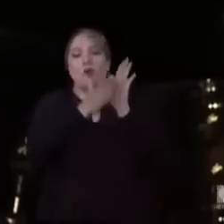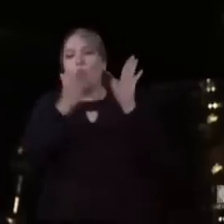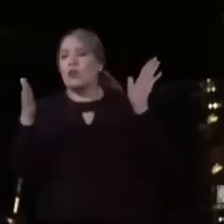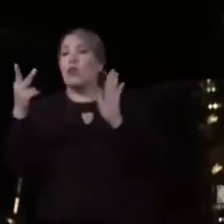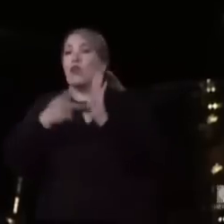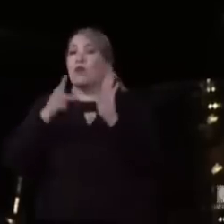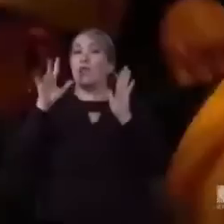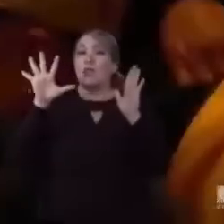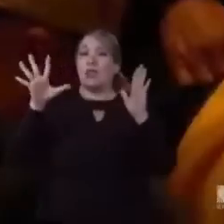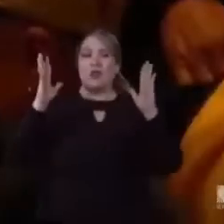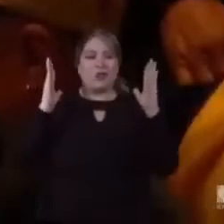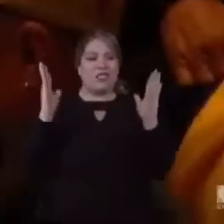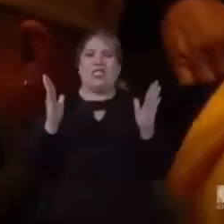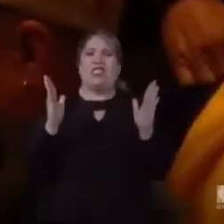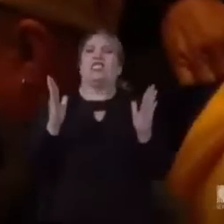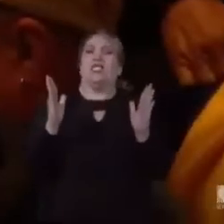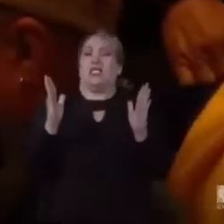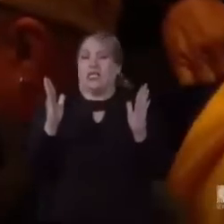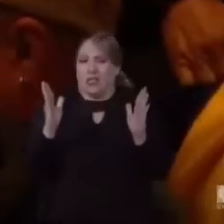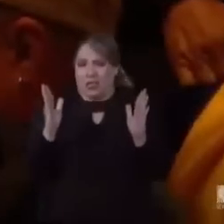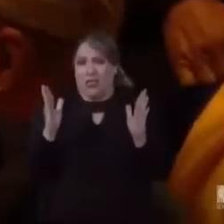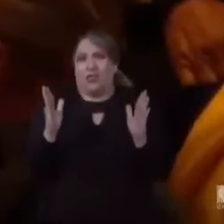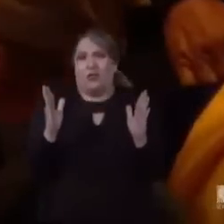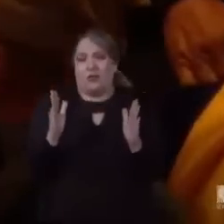año 2005,